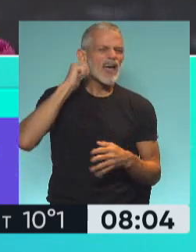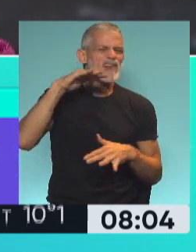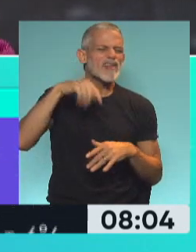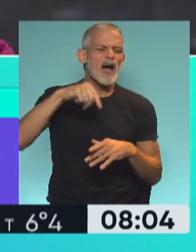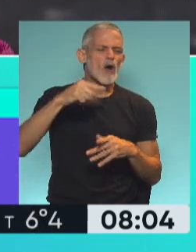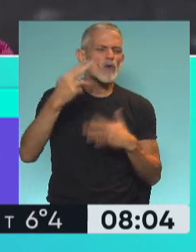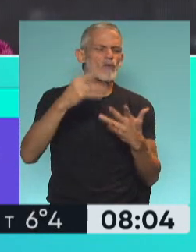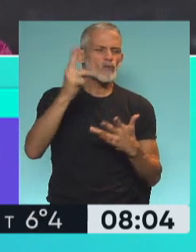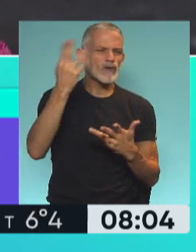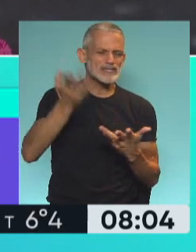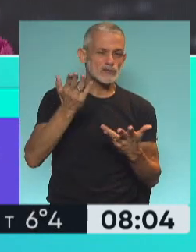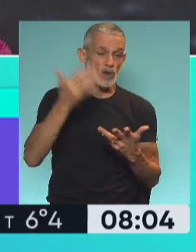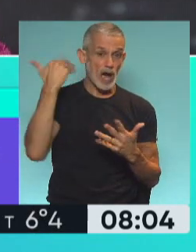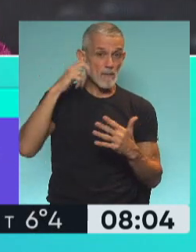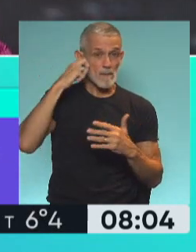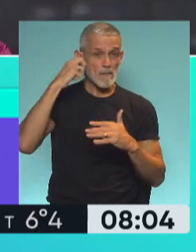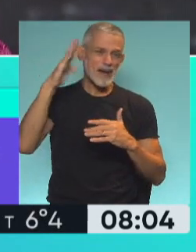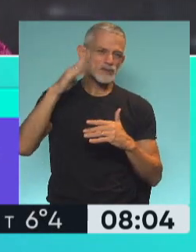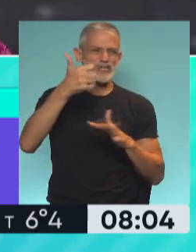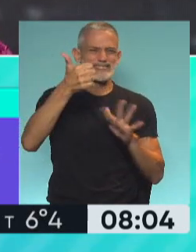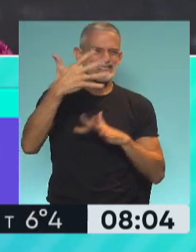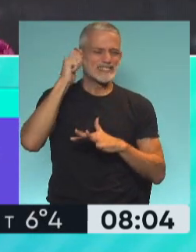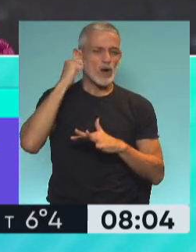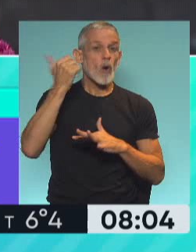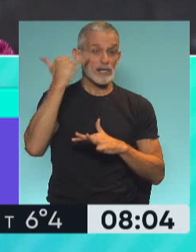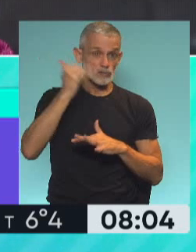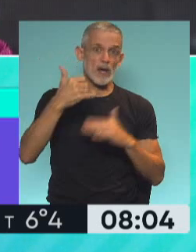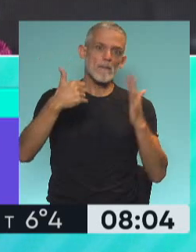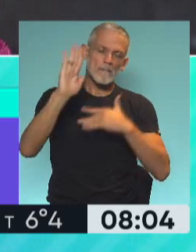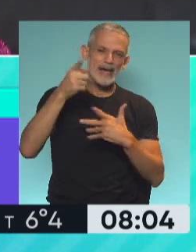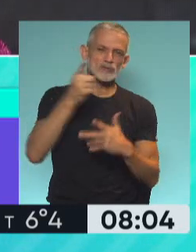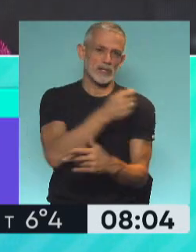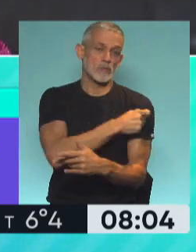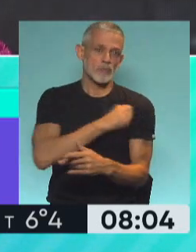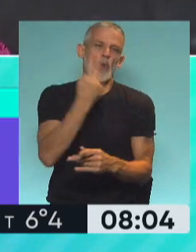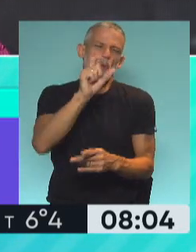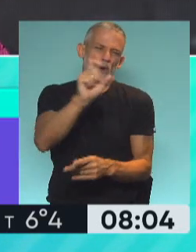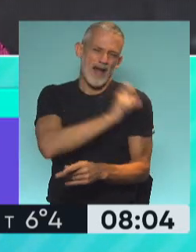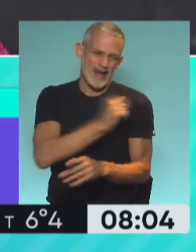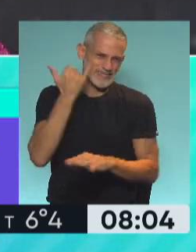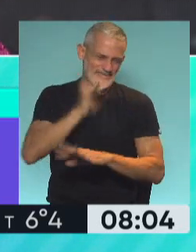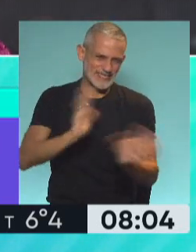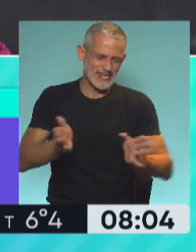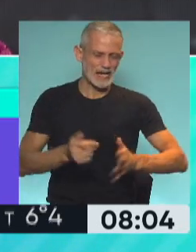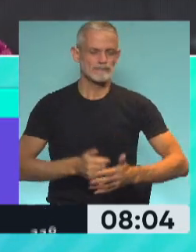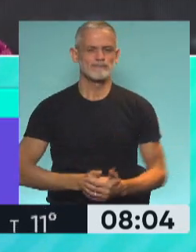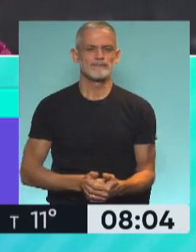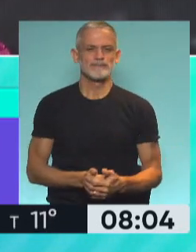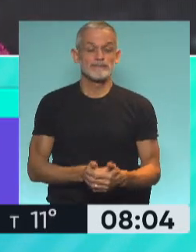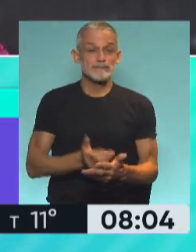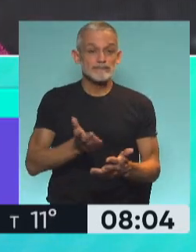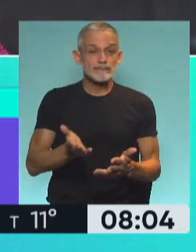esa edad? Habida cuenta de que los mayores de 65 años ya en su gran mayoría tienen al menos una primera dosis.